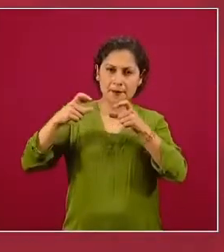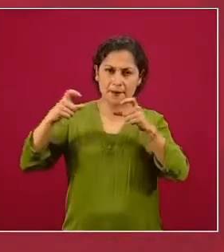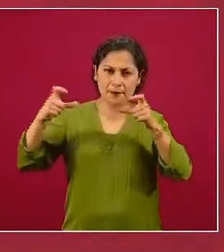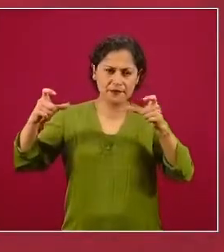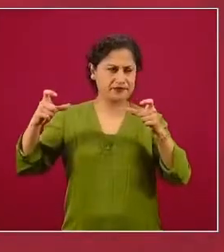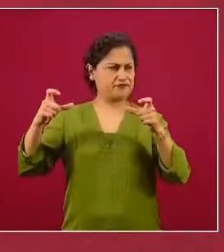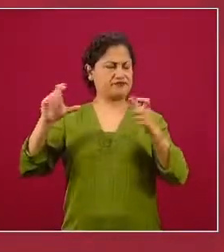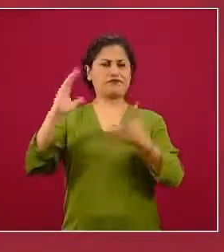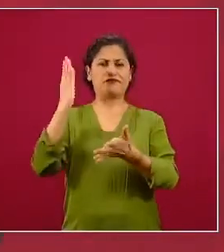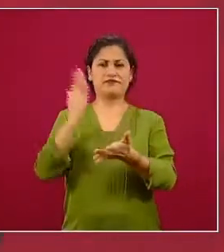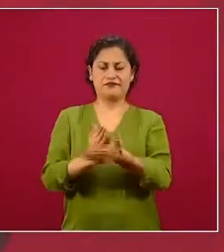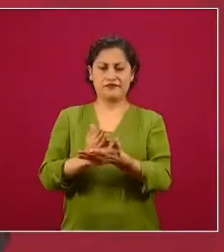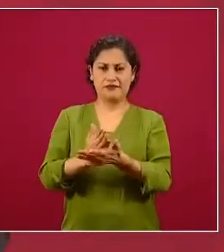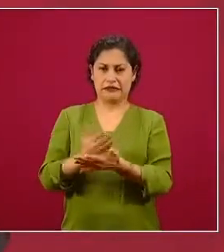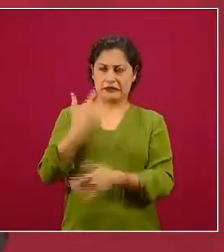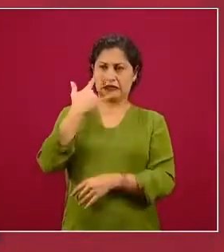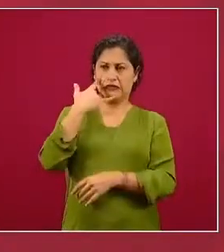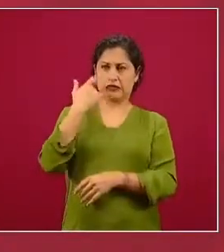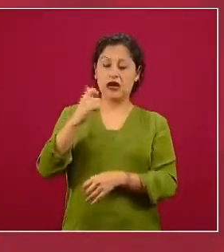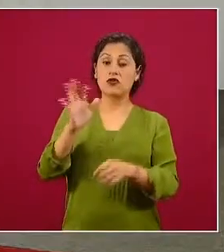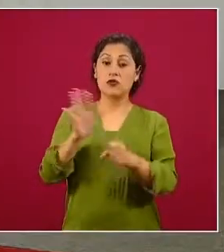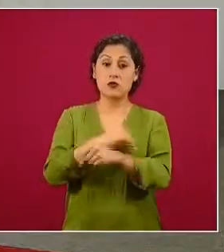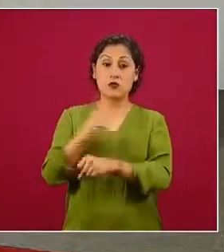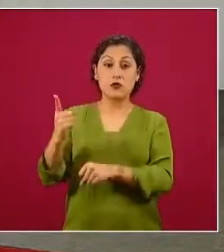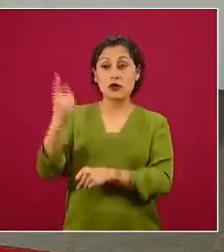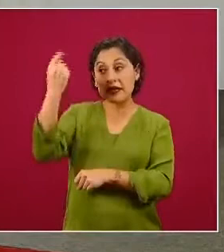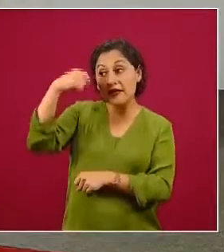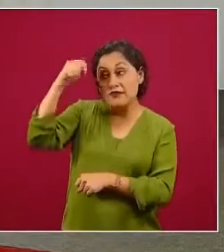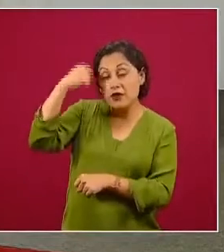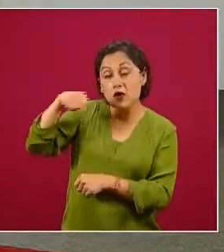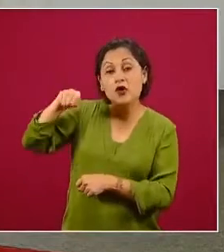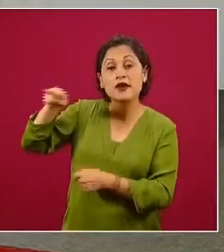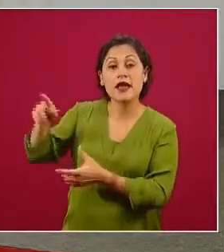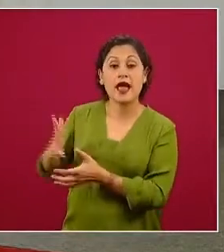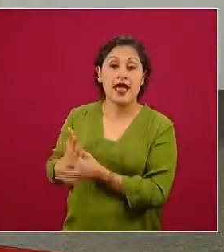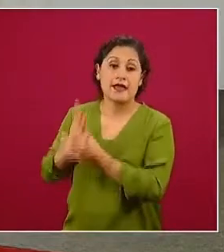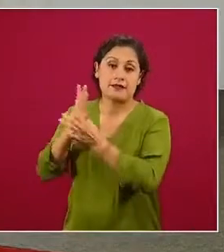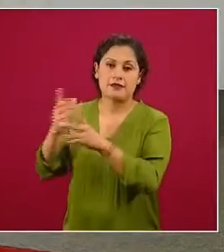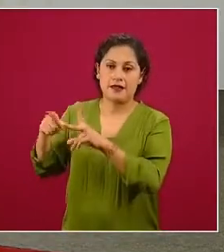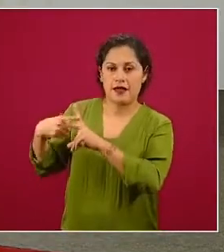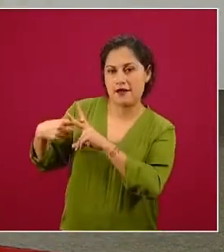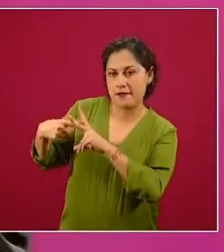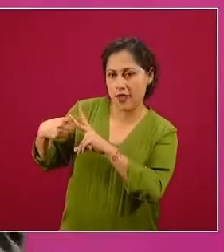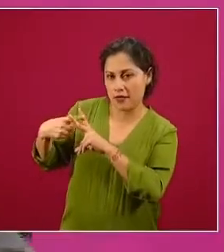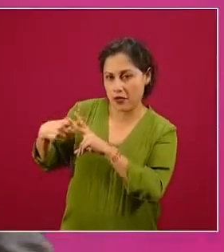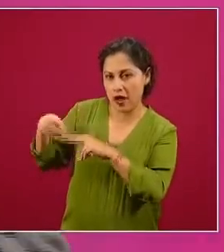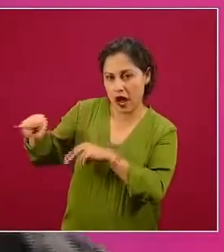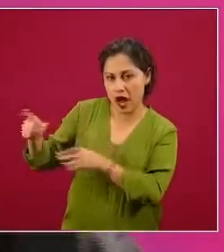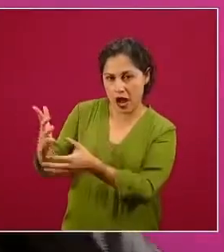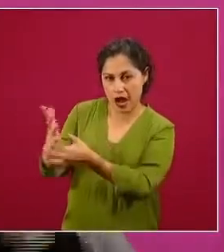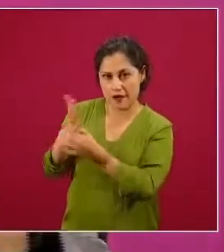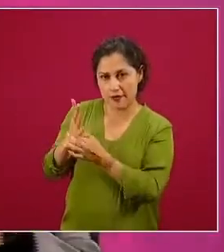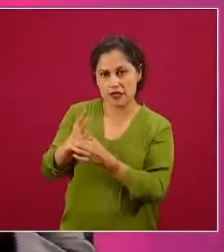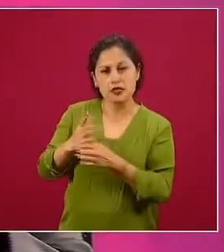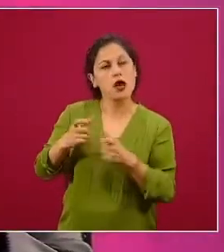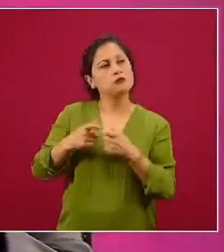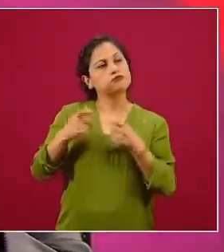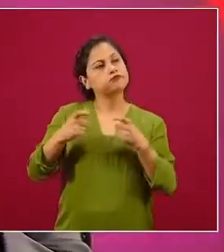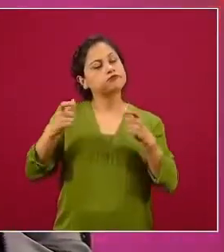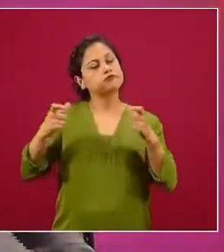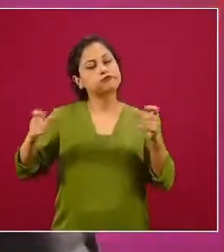cuando la teoría de epidemiología matemática predice, los modelos matemáticos famosos, predice que va a seguir